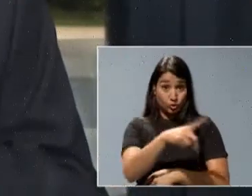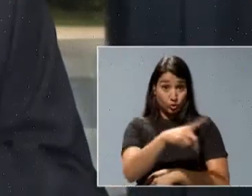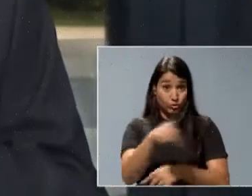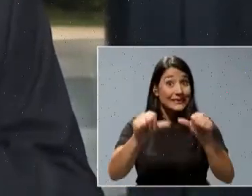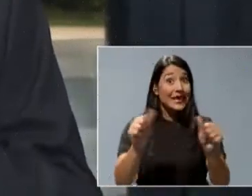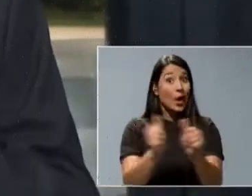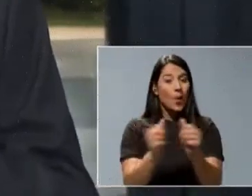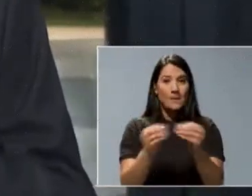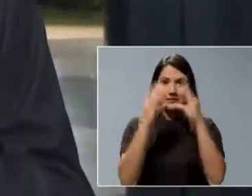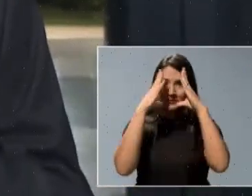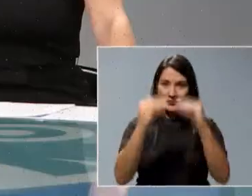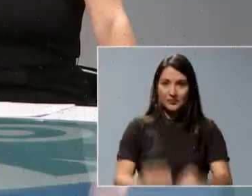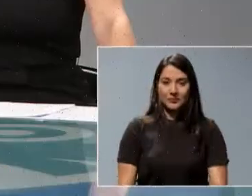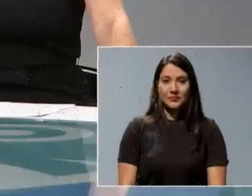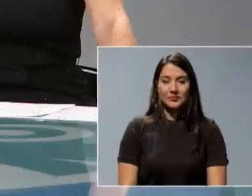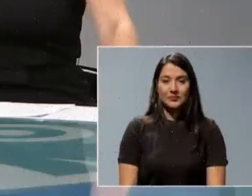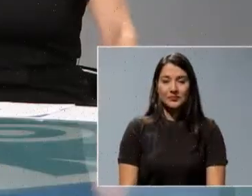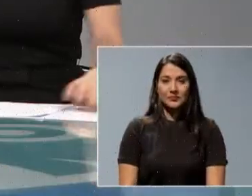más en el estudio.